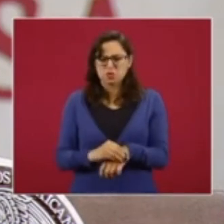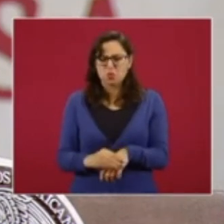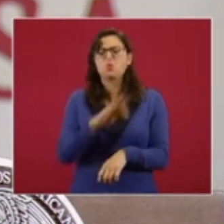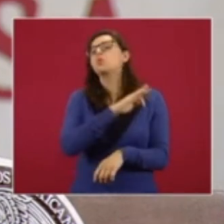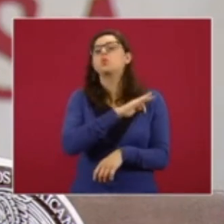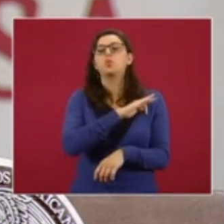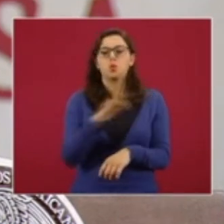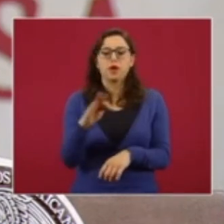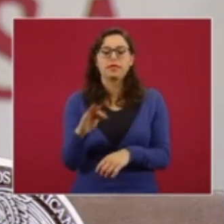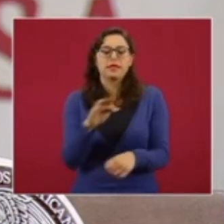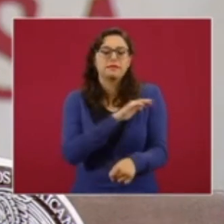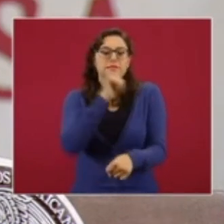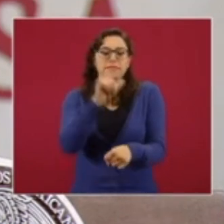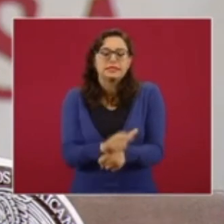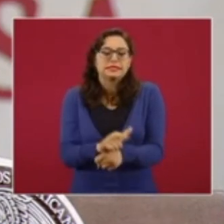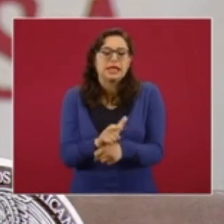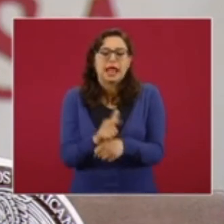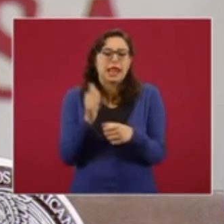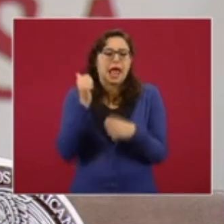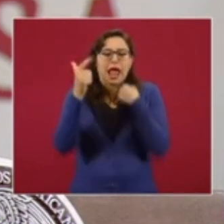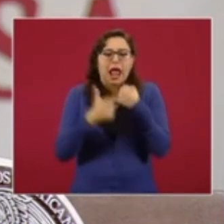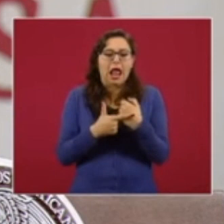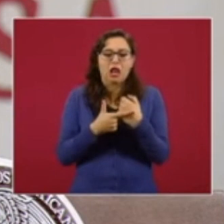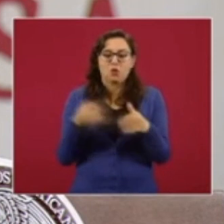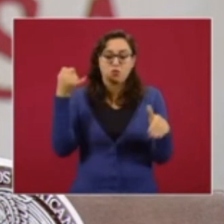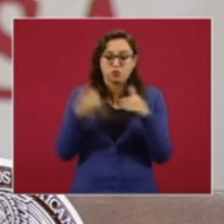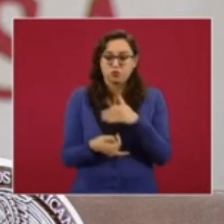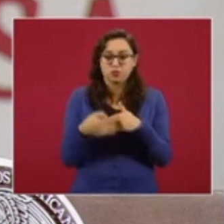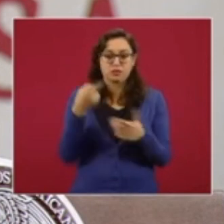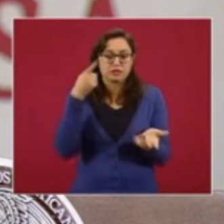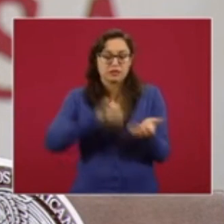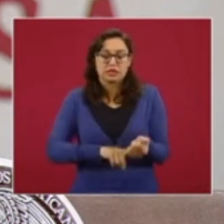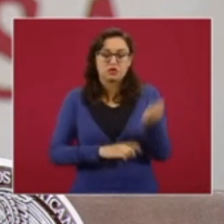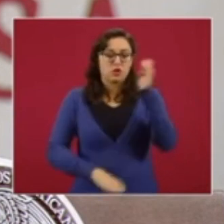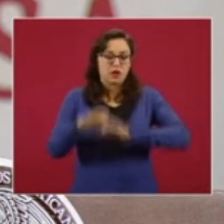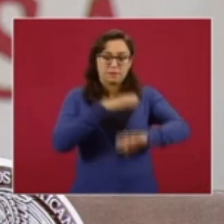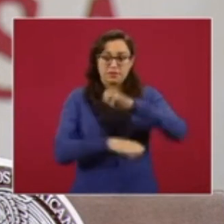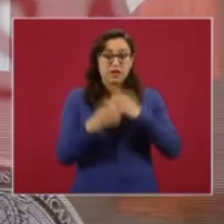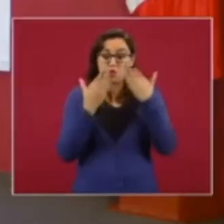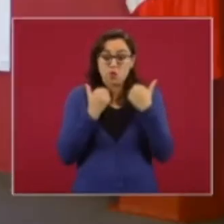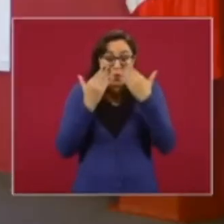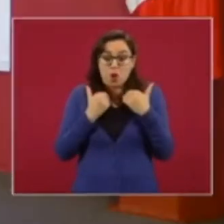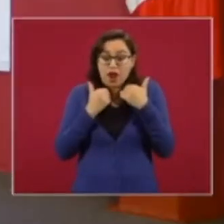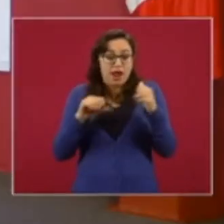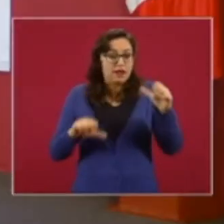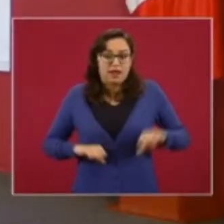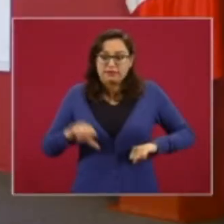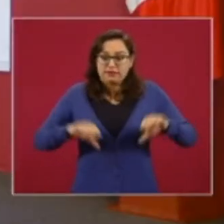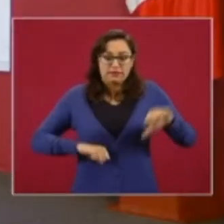o la ejecución de obras especializadas que no formen parte del objeto social ni de la actividad